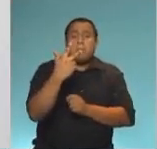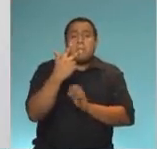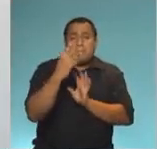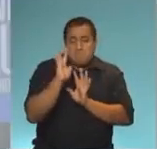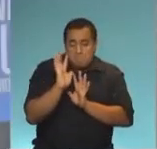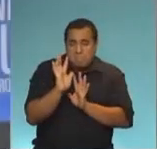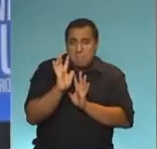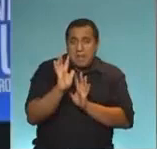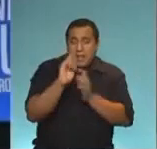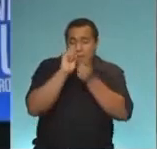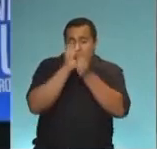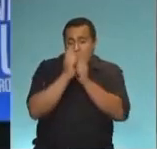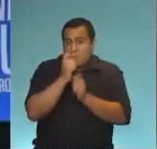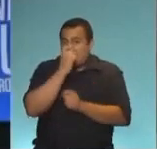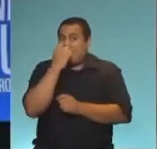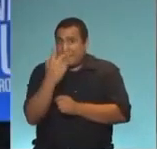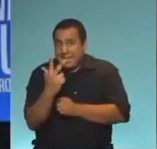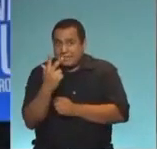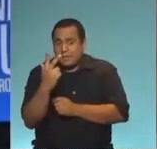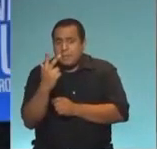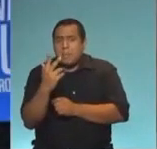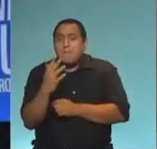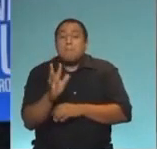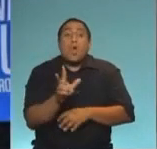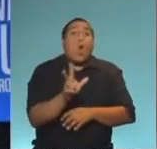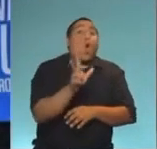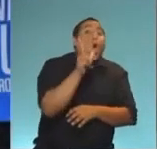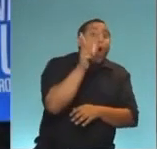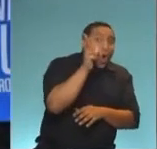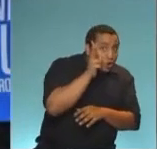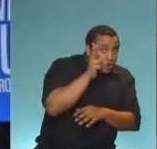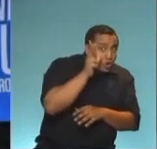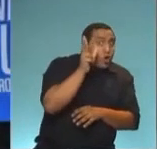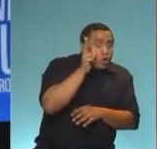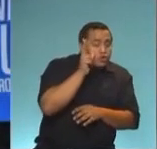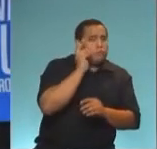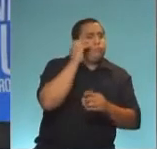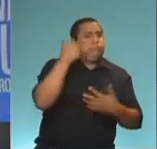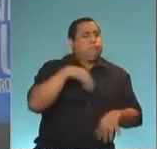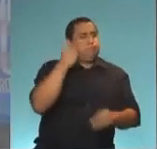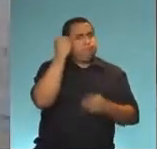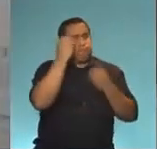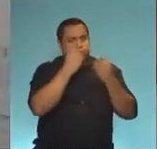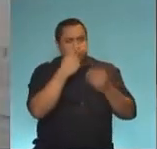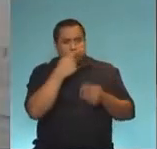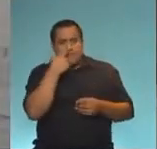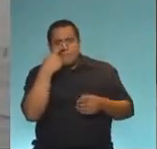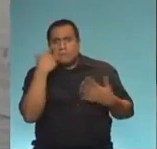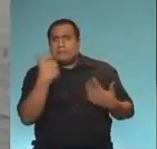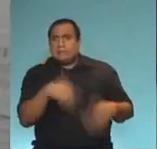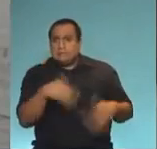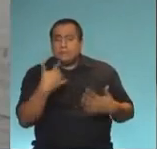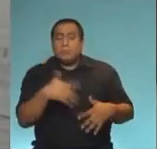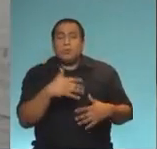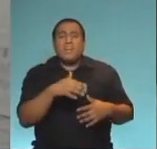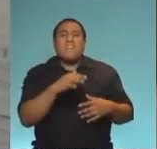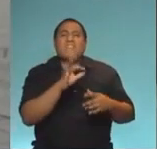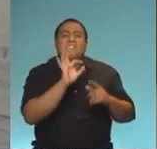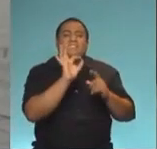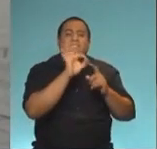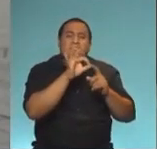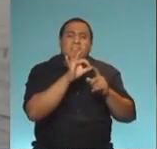que particularmente resultaron más preocupantes o interesantes porque están en una región del virus que se llama